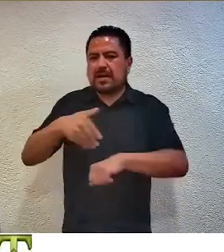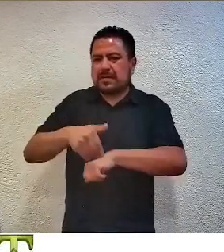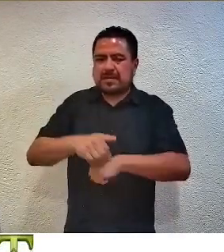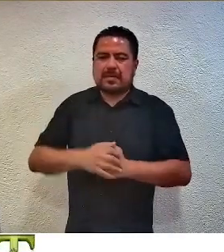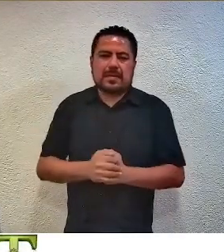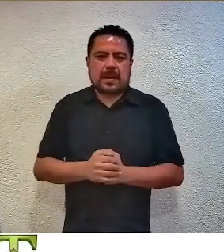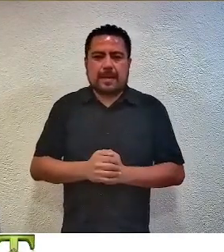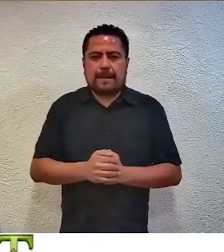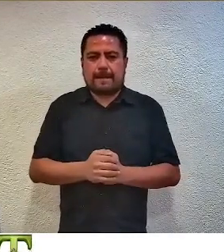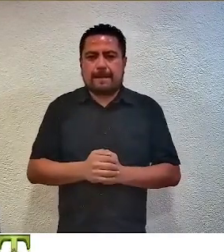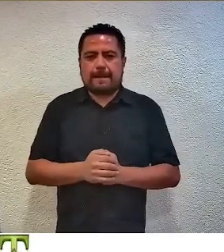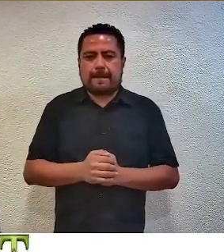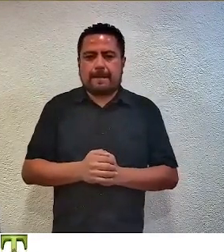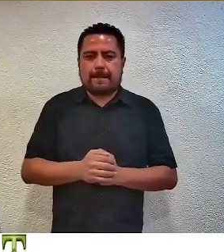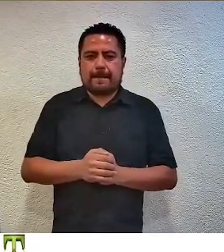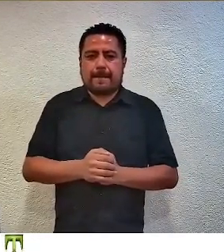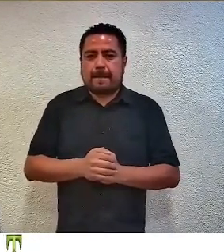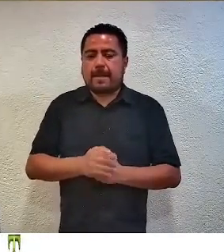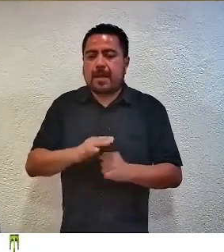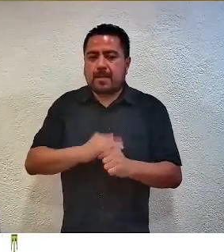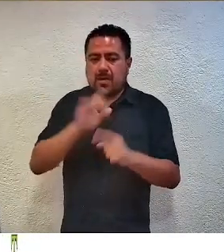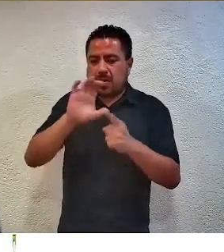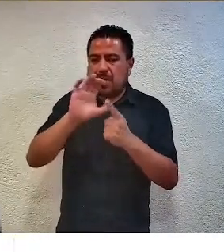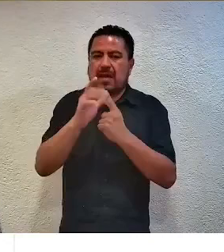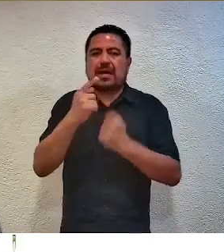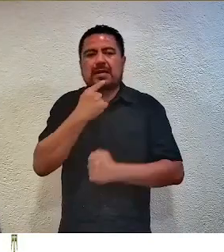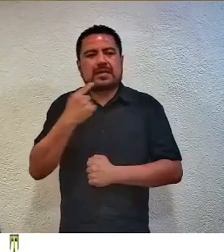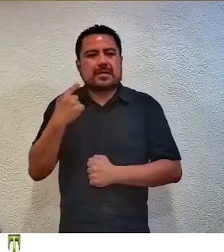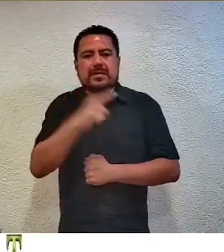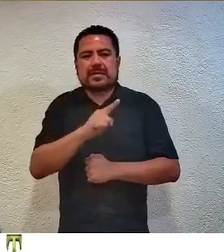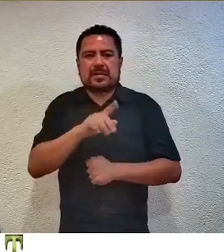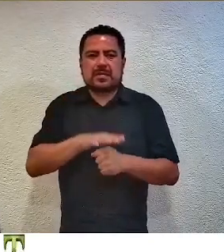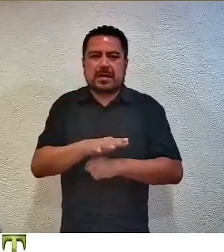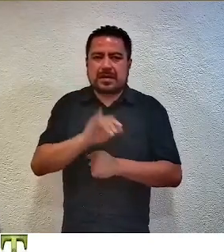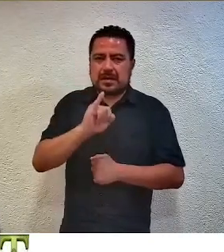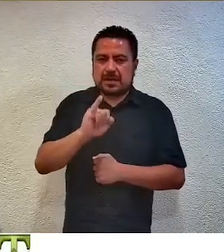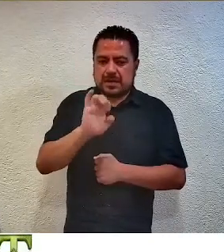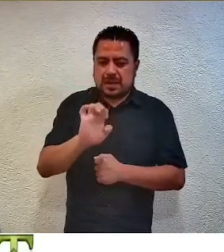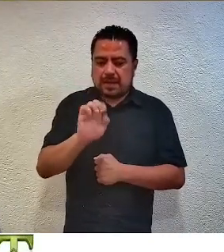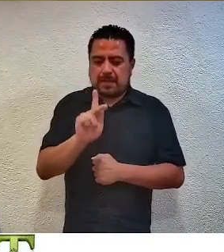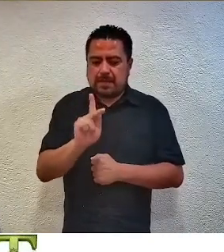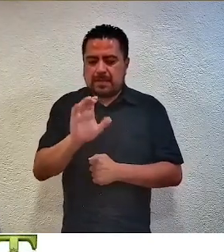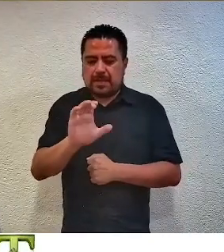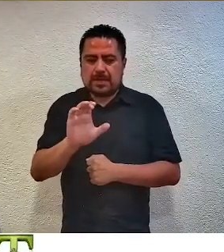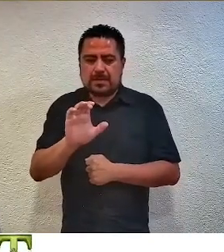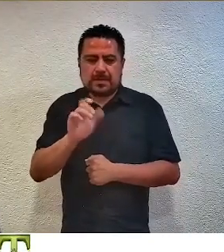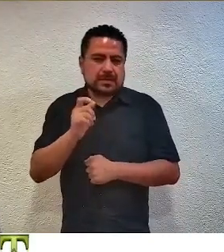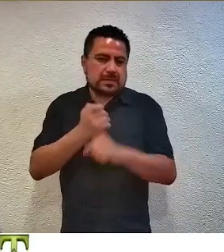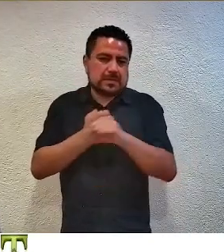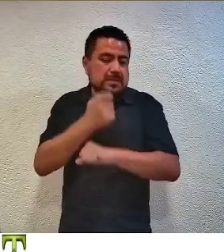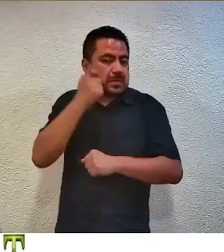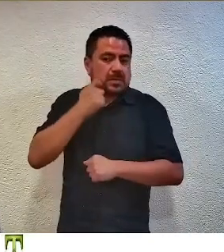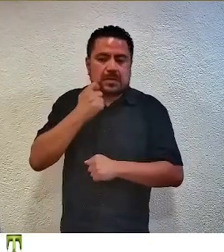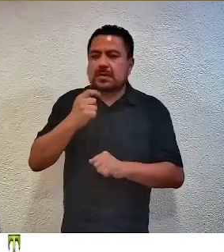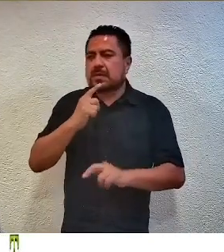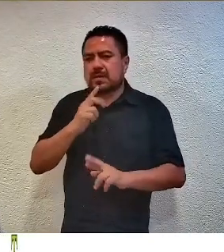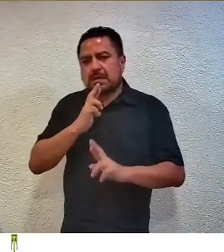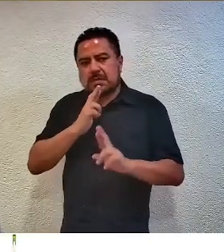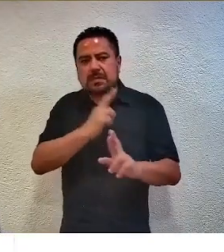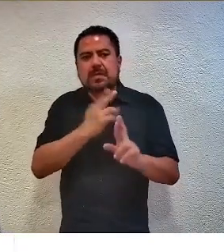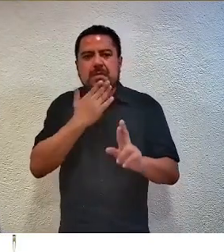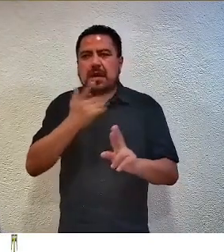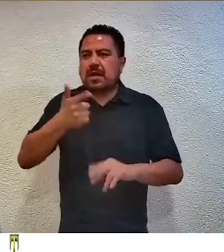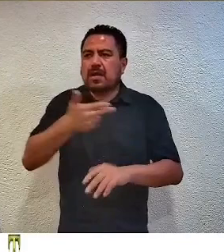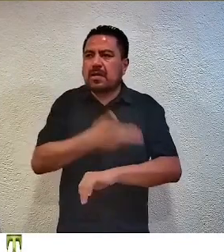14/CQD/29-09-2023, dictado por la Comisión de Quejas y Denuncias del Instituto Electoral, mediante el cual resolvió la medida cautelar que solicitó